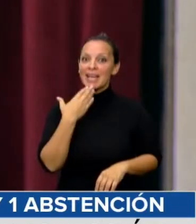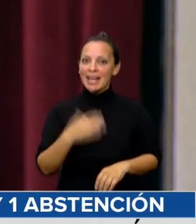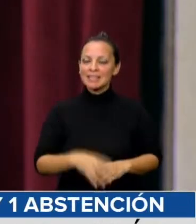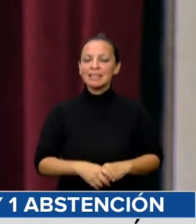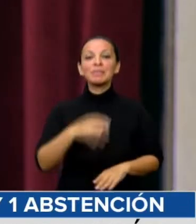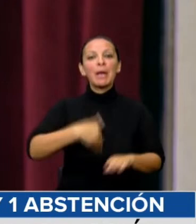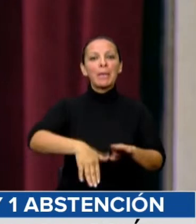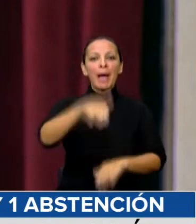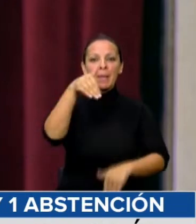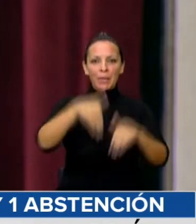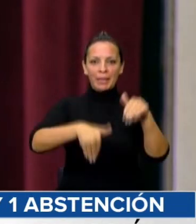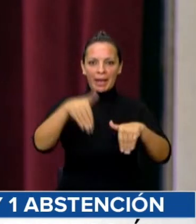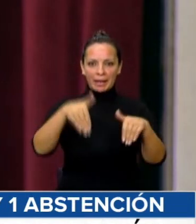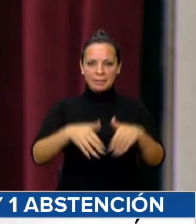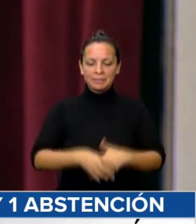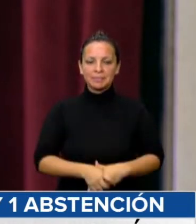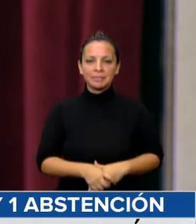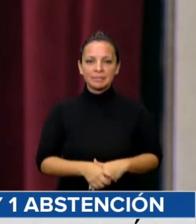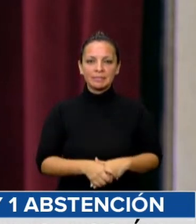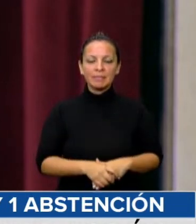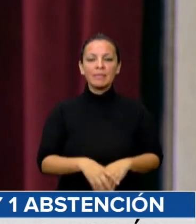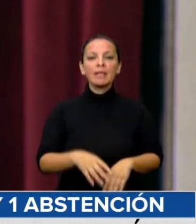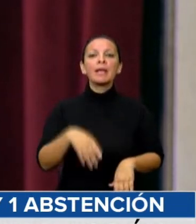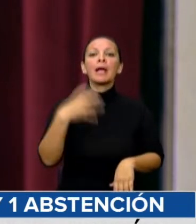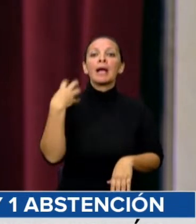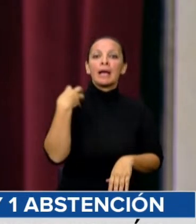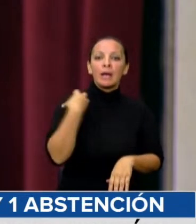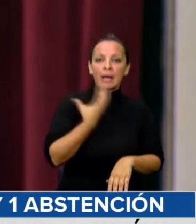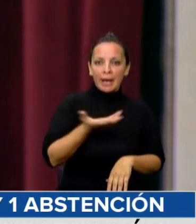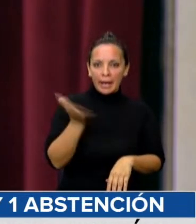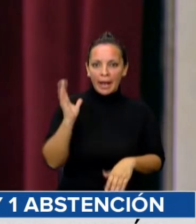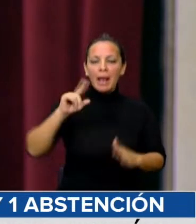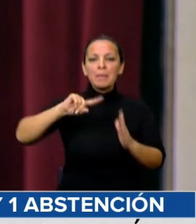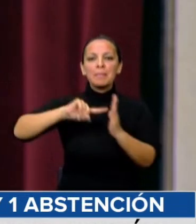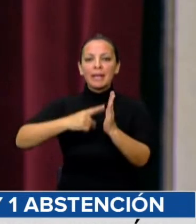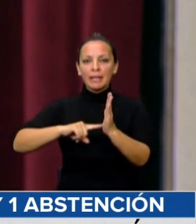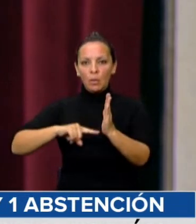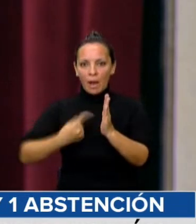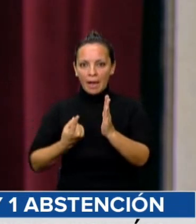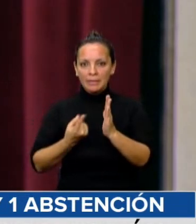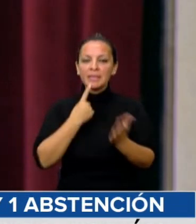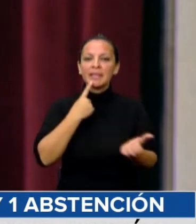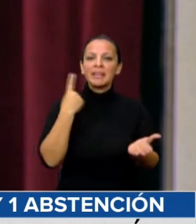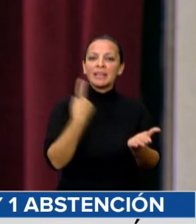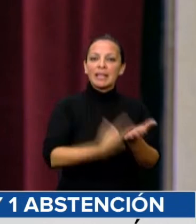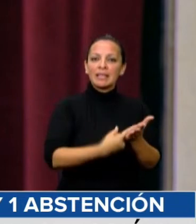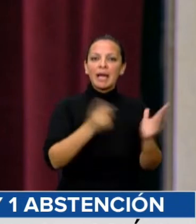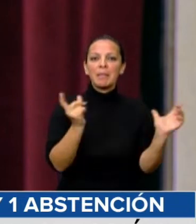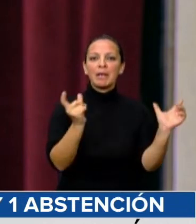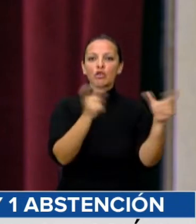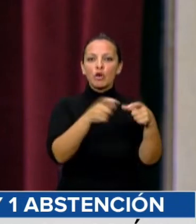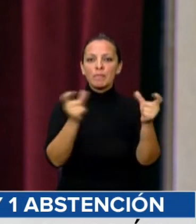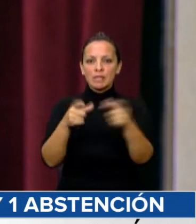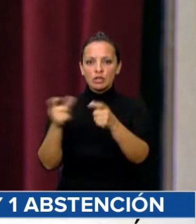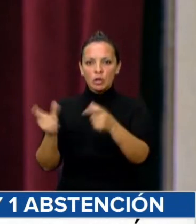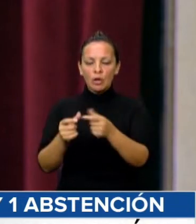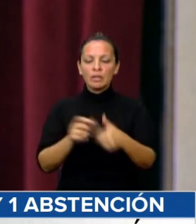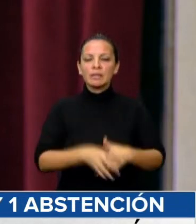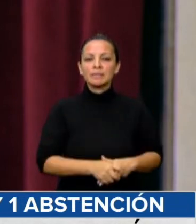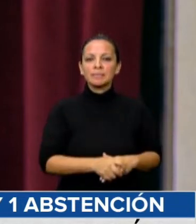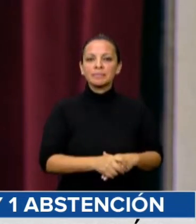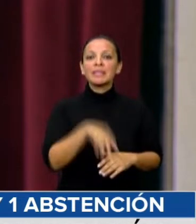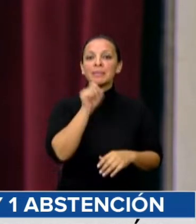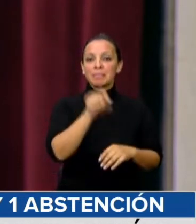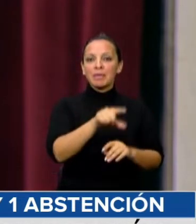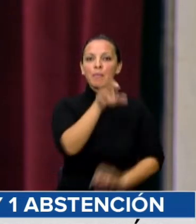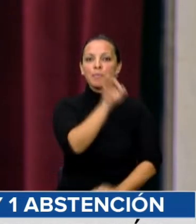Se va a votar en general y en particular el dictamen de las comisiones recaído en